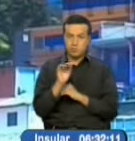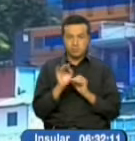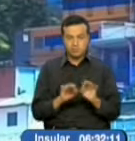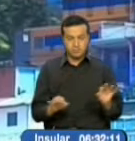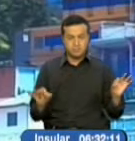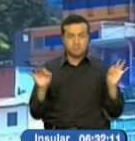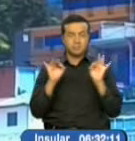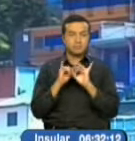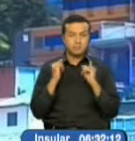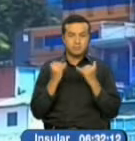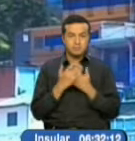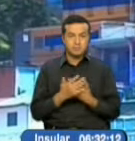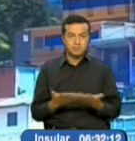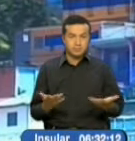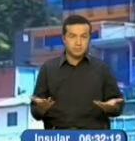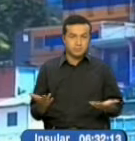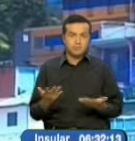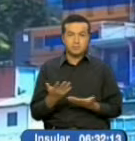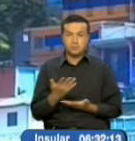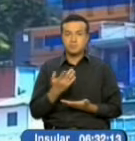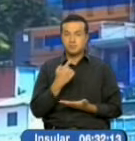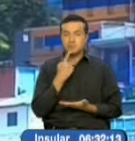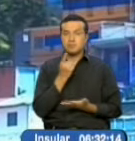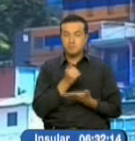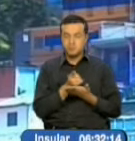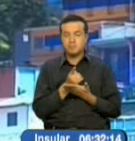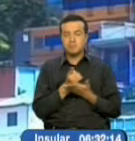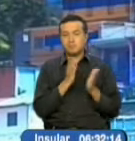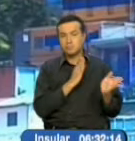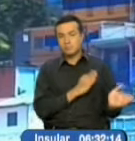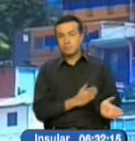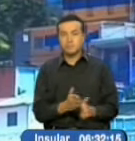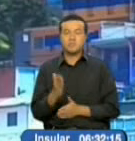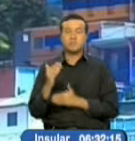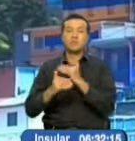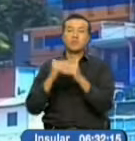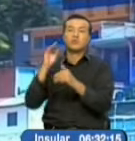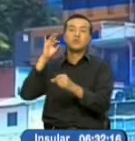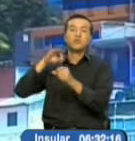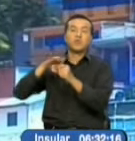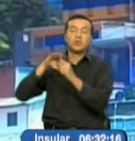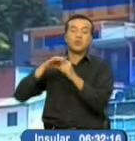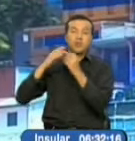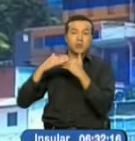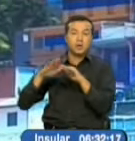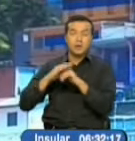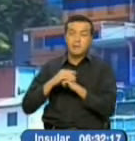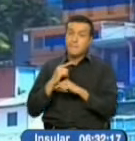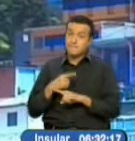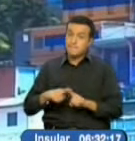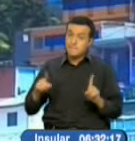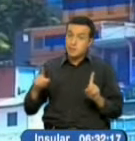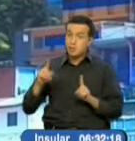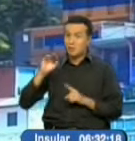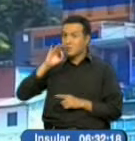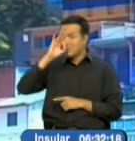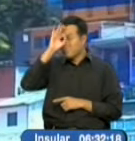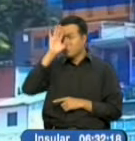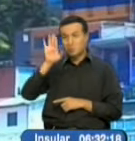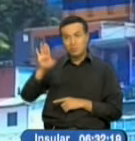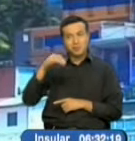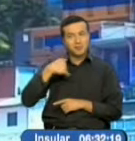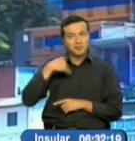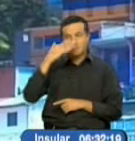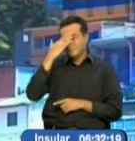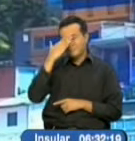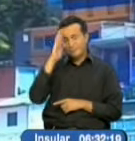un paso muy importante el día de hoy a efectos de establecer lo que realmente sucedió en el proceso electoral, pero como desconocemos, ni tú ni yo sabemos qué